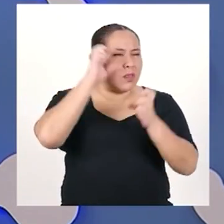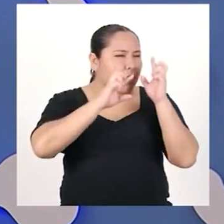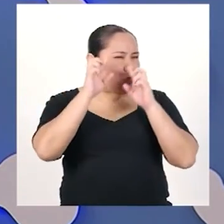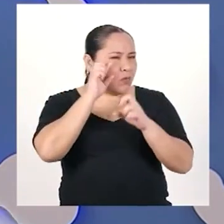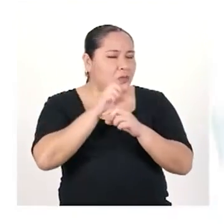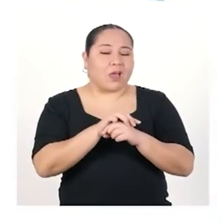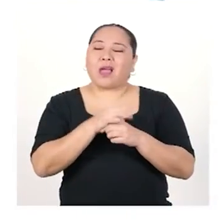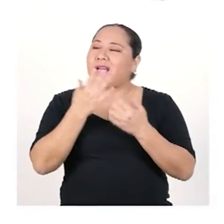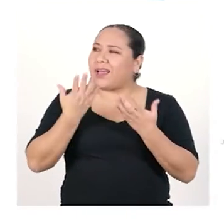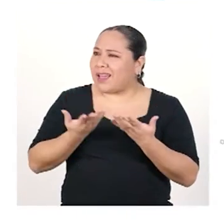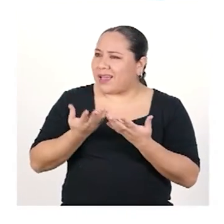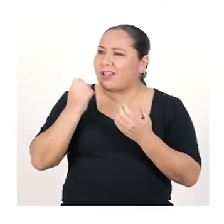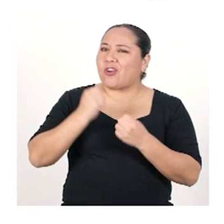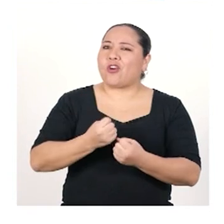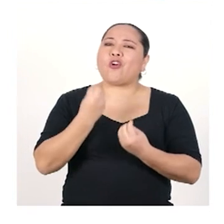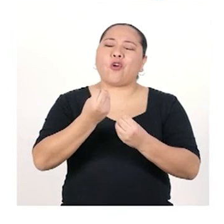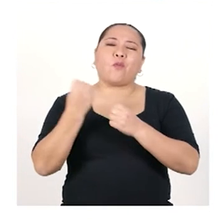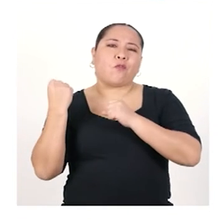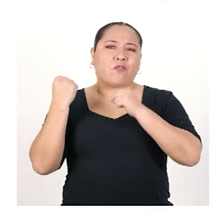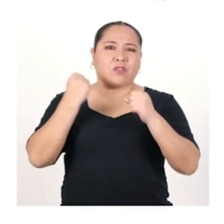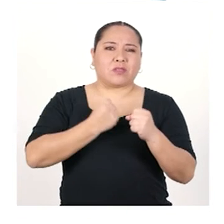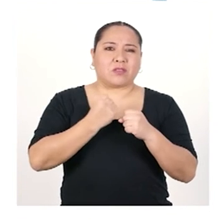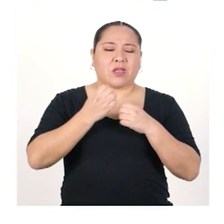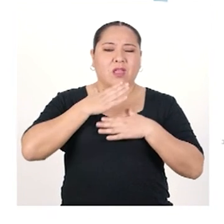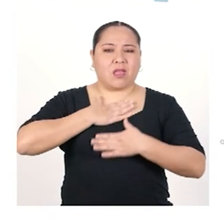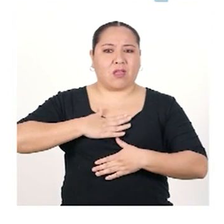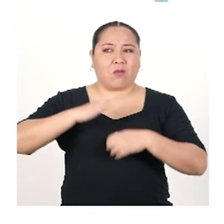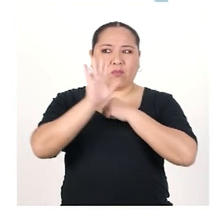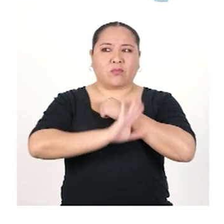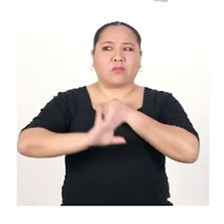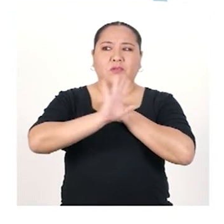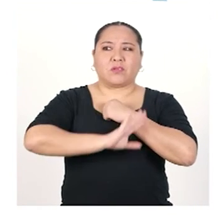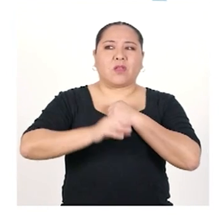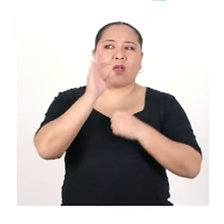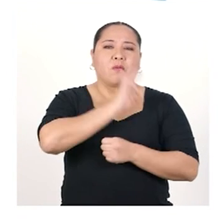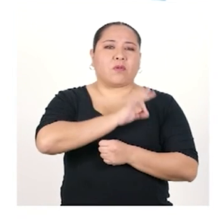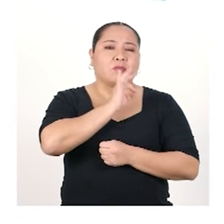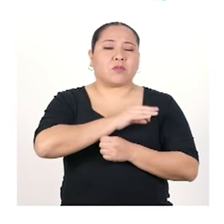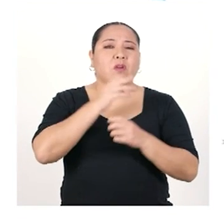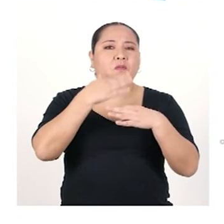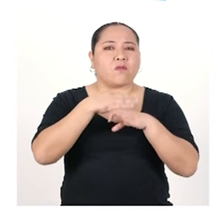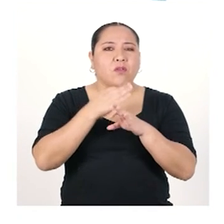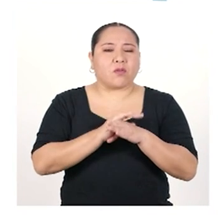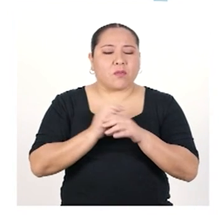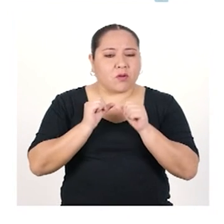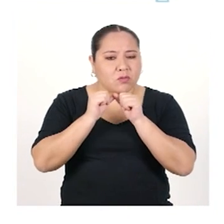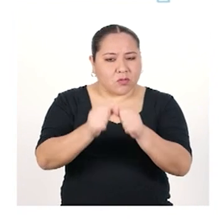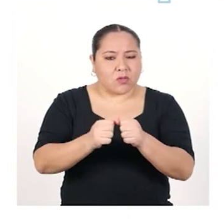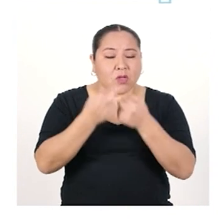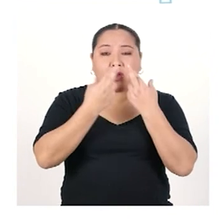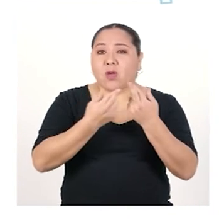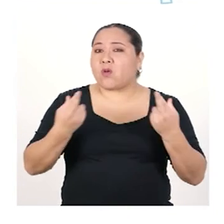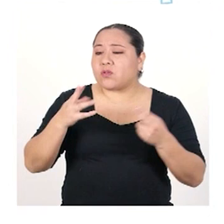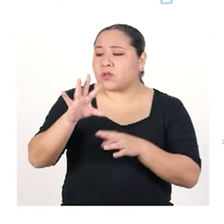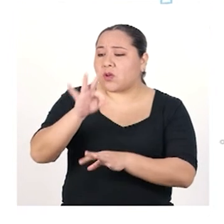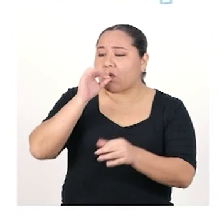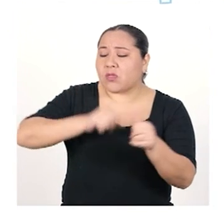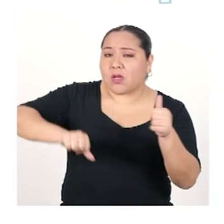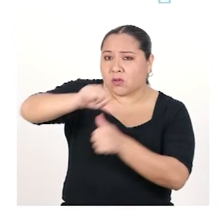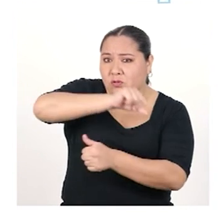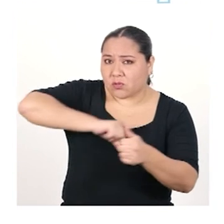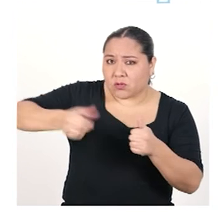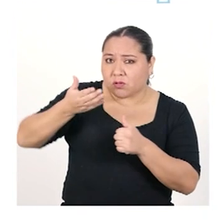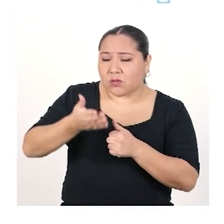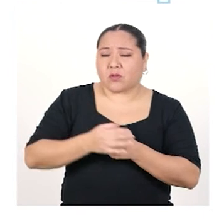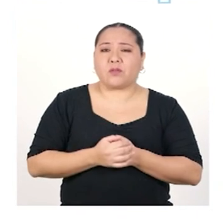nuestra incógnita? ¿Cómo podríamos fortalecer nuestro sistema inmunológico aprovechando en forma sostenible los recursos que se encuentran